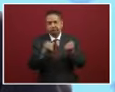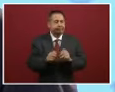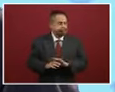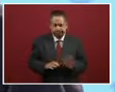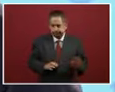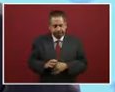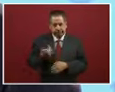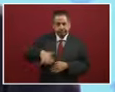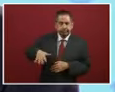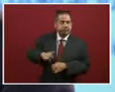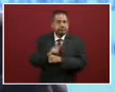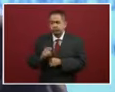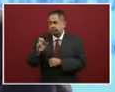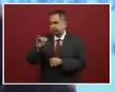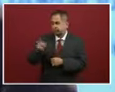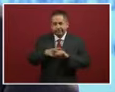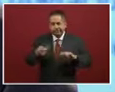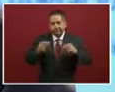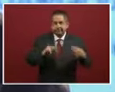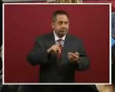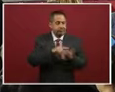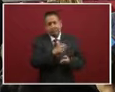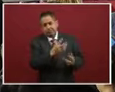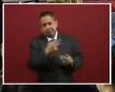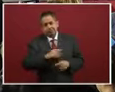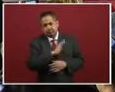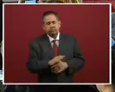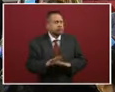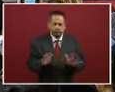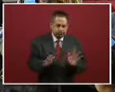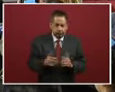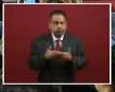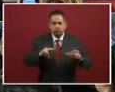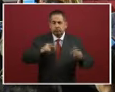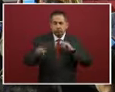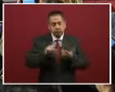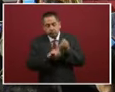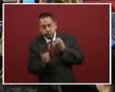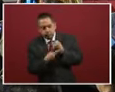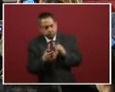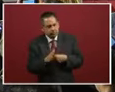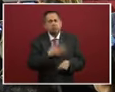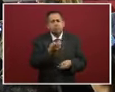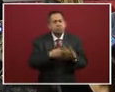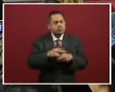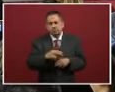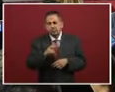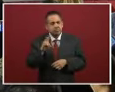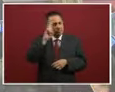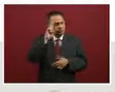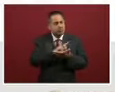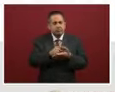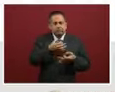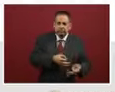ahora el licenciado Alejandro Encinas, pues ha sembrado de cadáveres nuestro país. Y la idea ahora es atender las causas de la violencia y, en particular, el